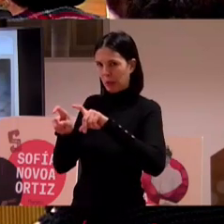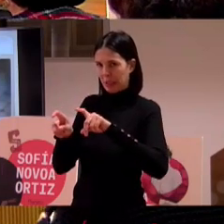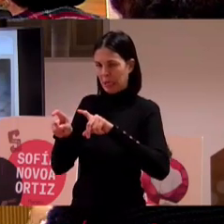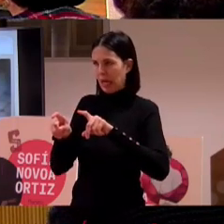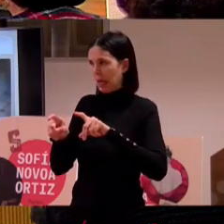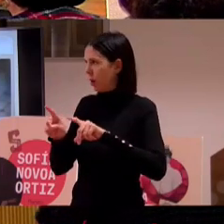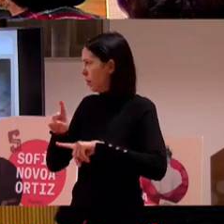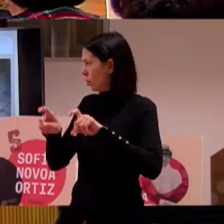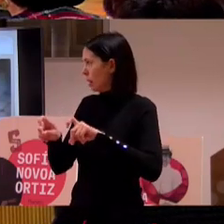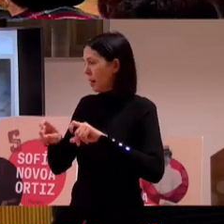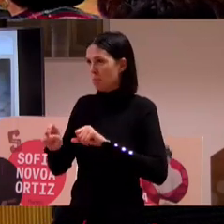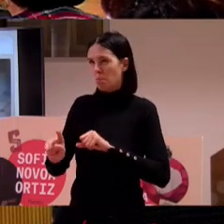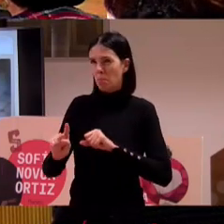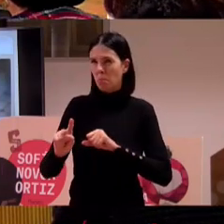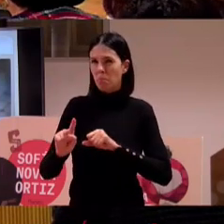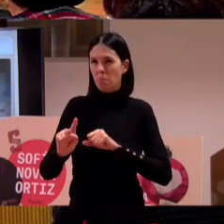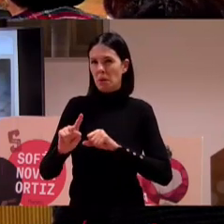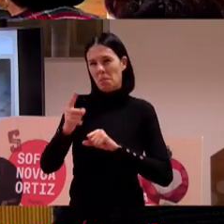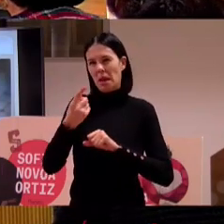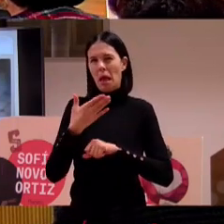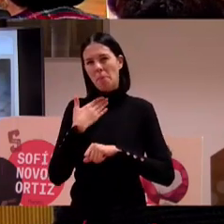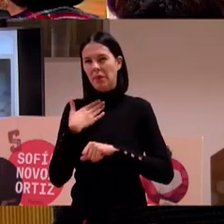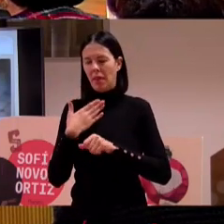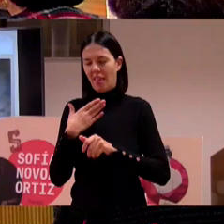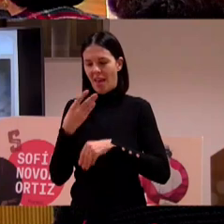que... Bueno, que me apeteceu facerlle